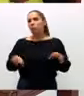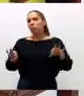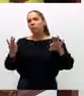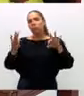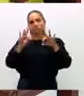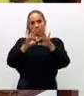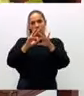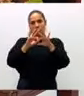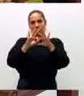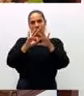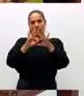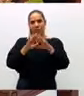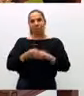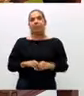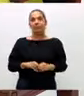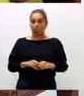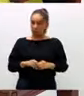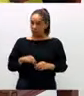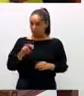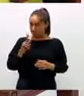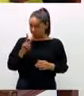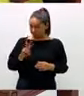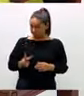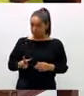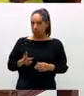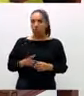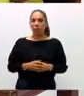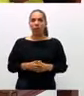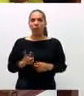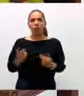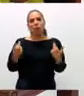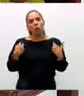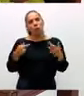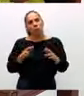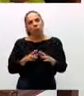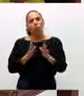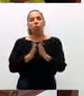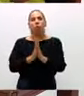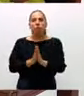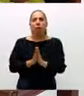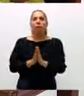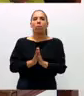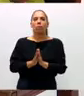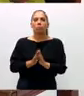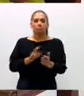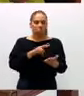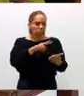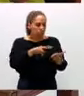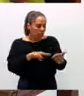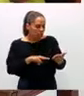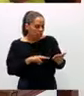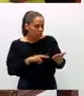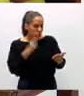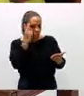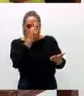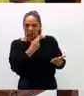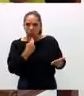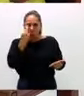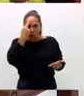de por sí tendríamos que estar realizando. Tal vez ustedes tendrían que ir identificando en qué casos